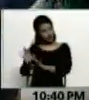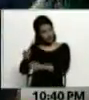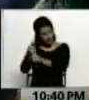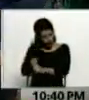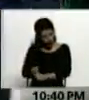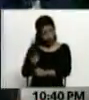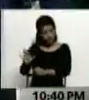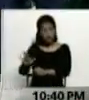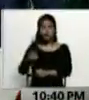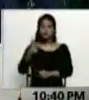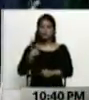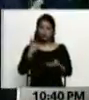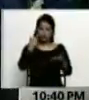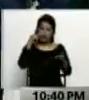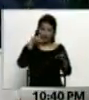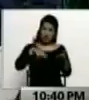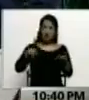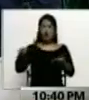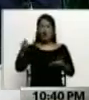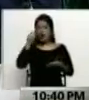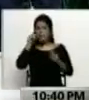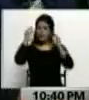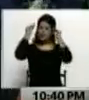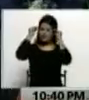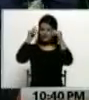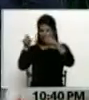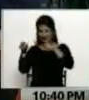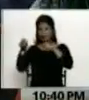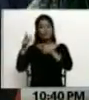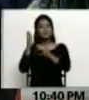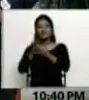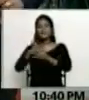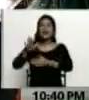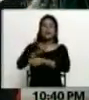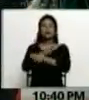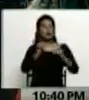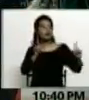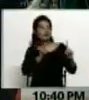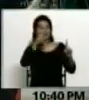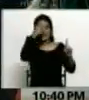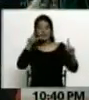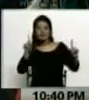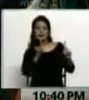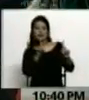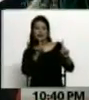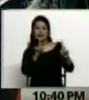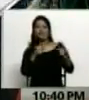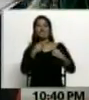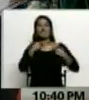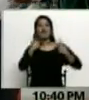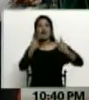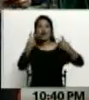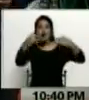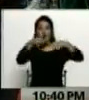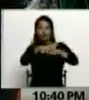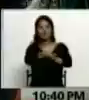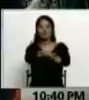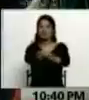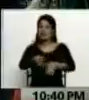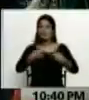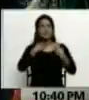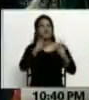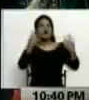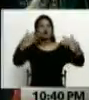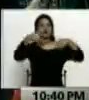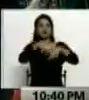estaba revisando porque este señor caballero hermano cantó con el comandante muchas canciones y se encontraron en muchas canciones Pero hay